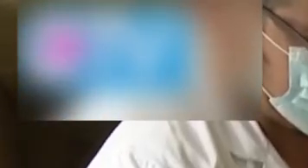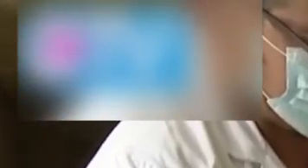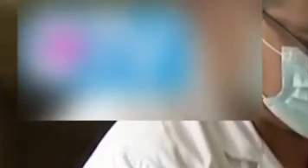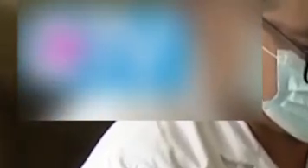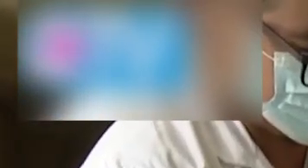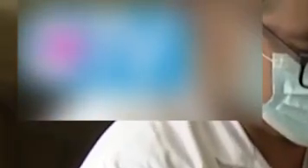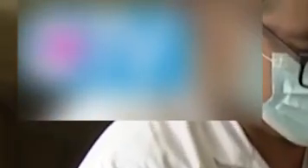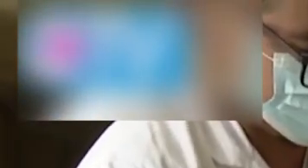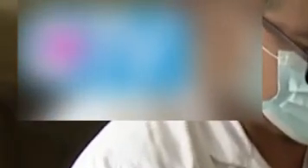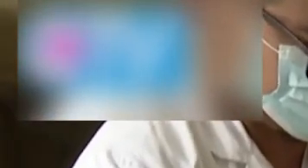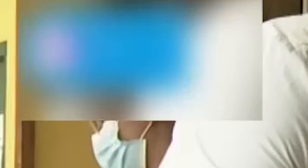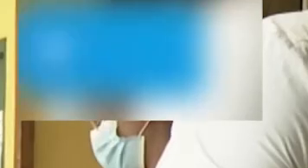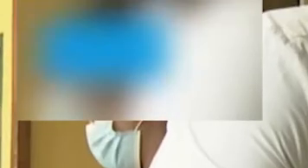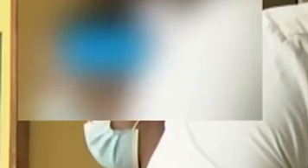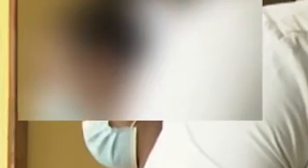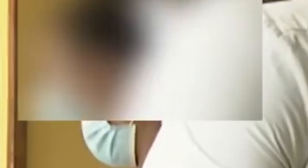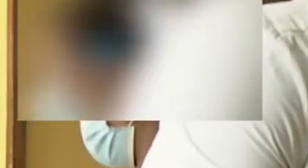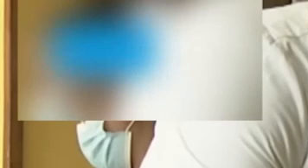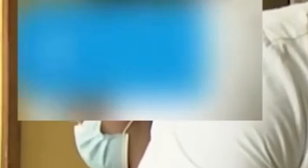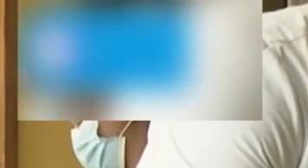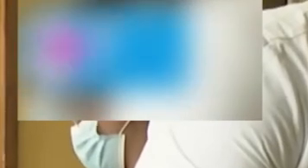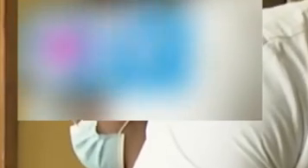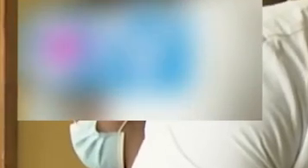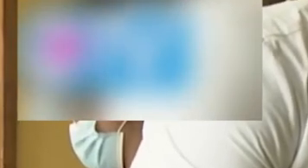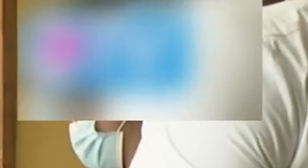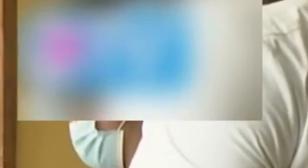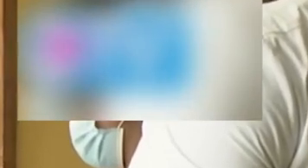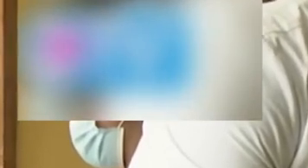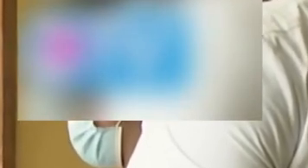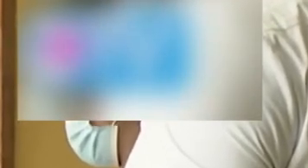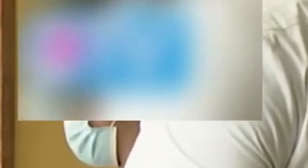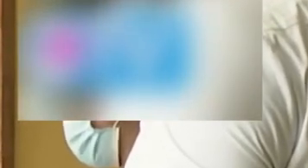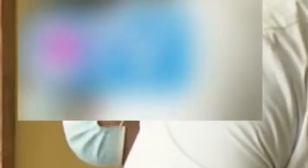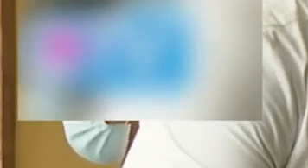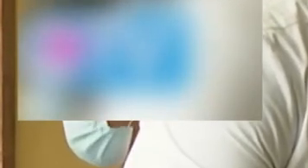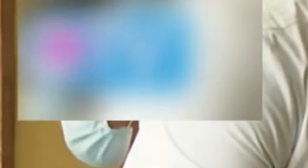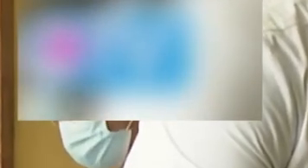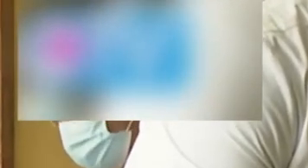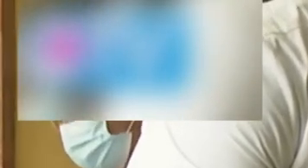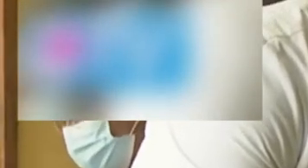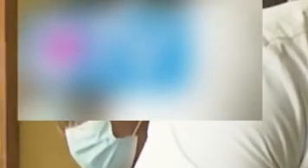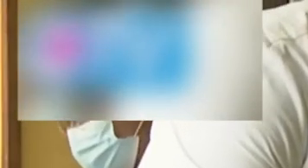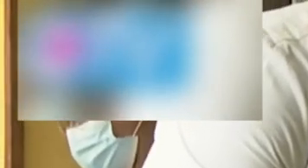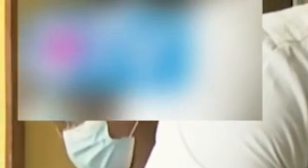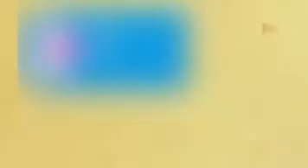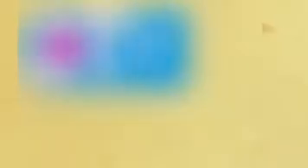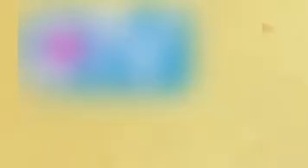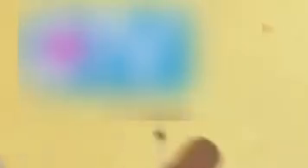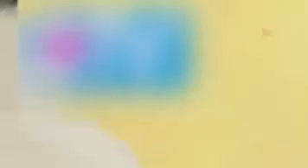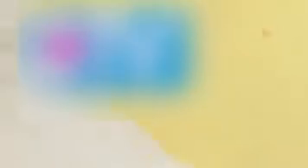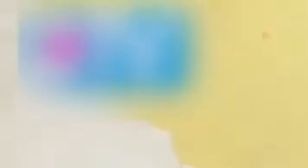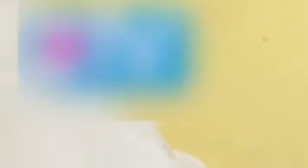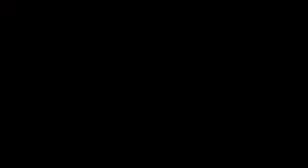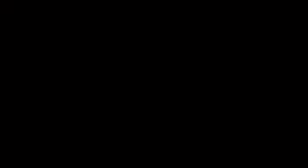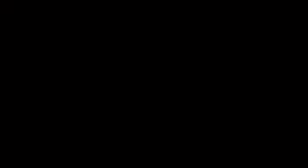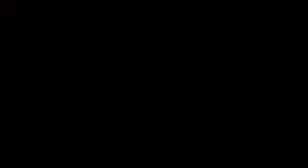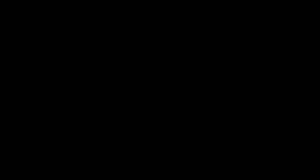salud del blog estás a las 8 de la mañana y en el municipio de bluefields para noticias 12 gabriel a